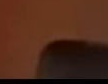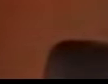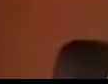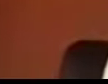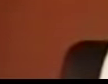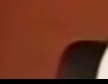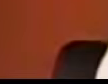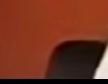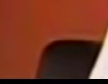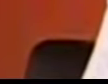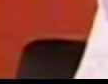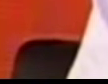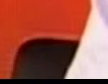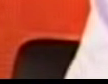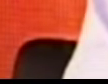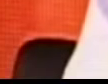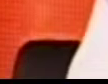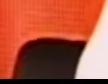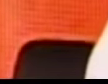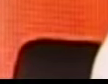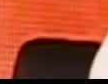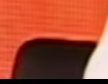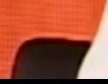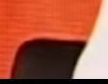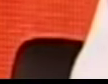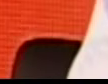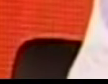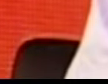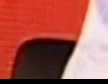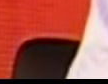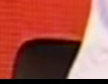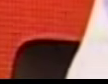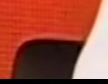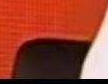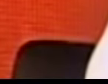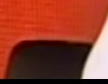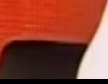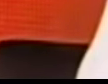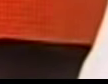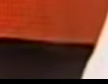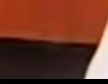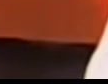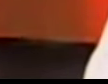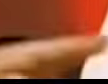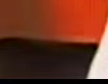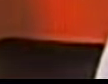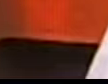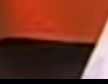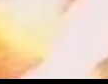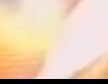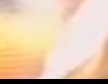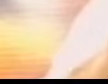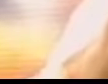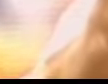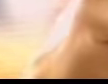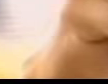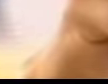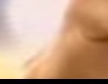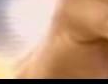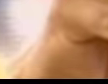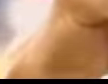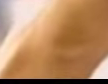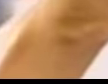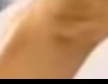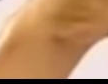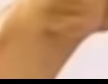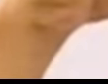Chasnamican, chasnamican, miércoles punyami, ñucanchi, yacta, pushaka, ña, trabaja y callarirka. Miércoles punyami... Además es mala educación porque aquí tengo almuerzo con el